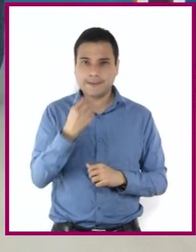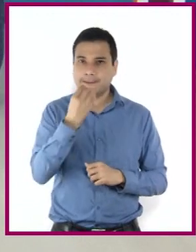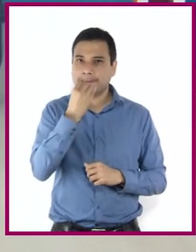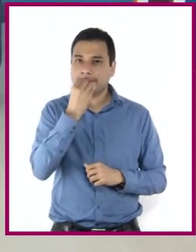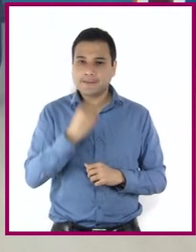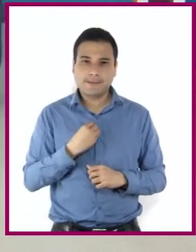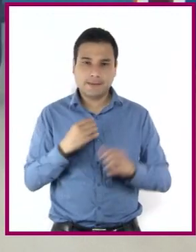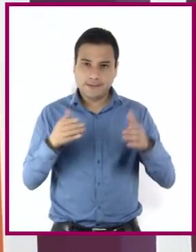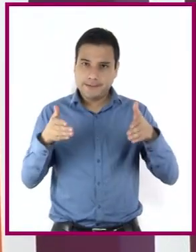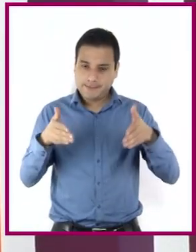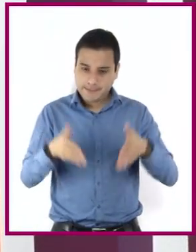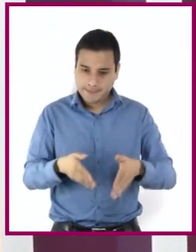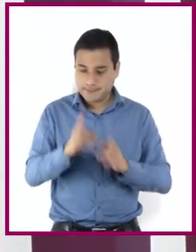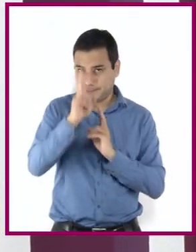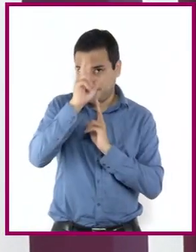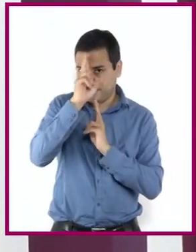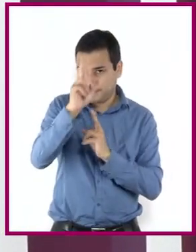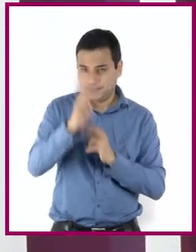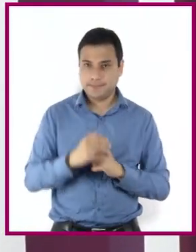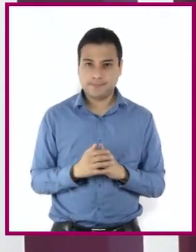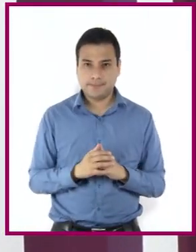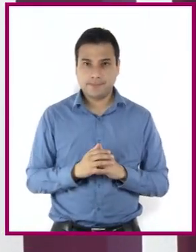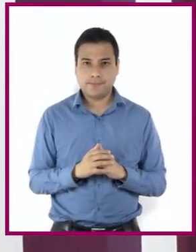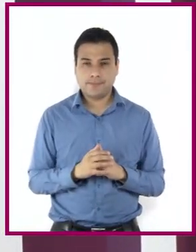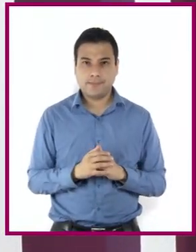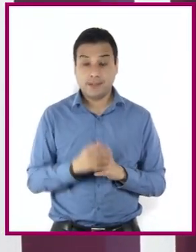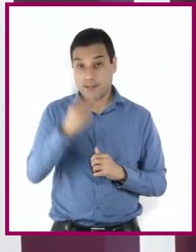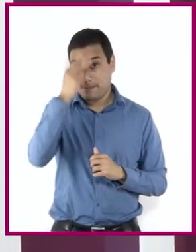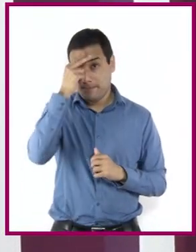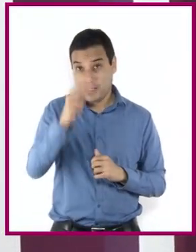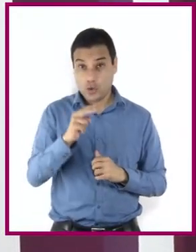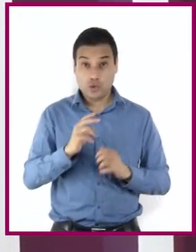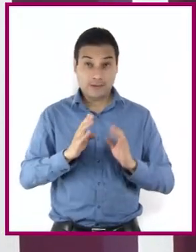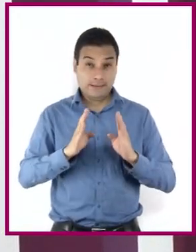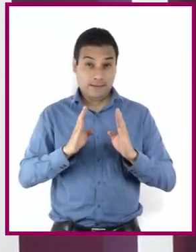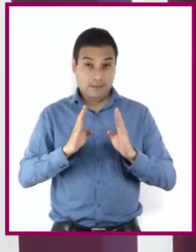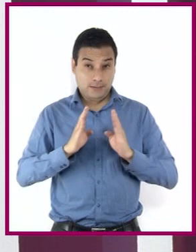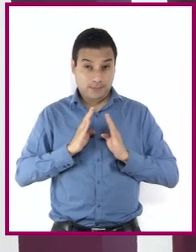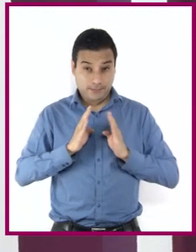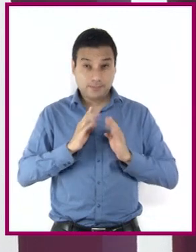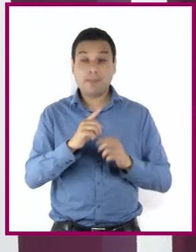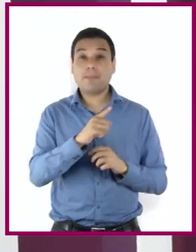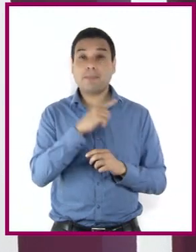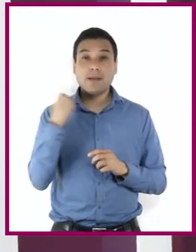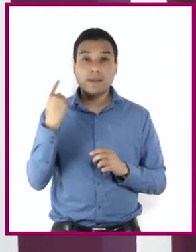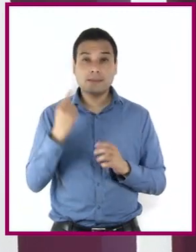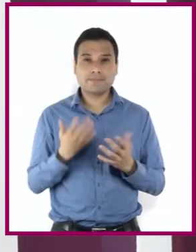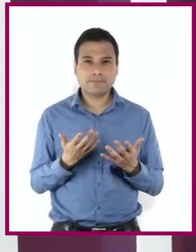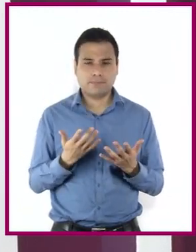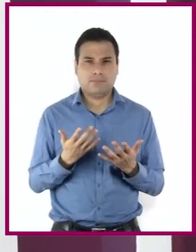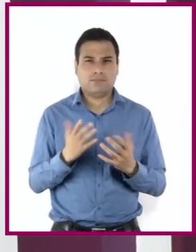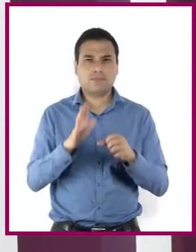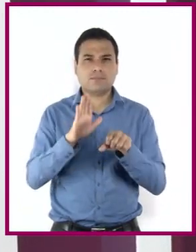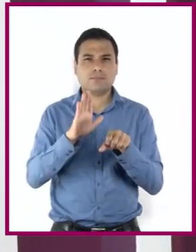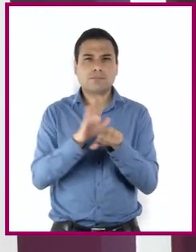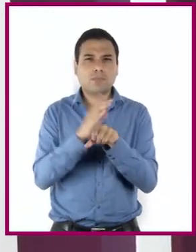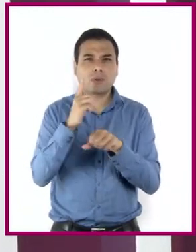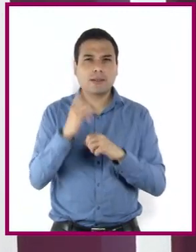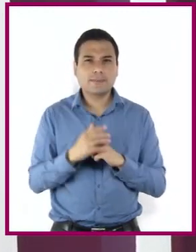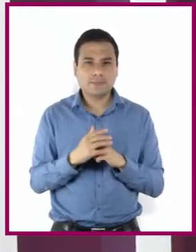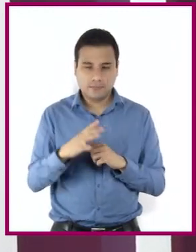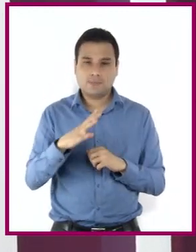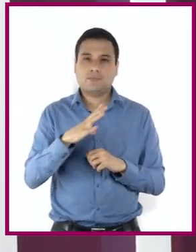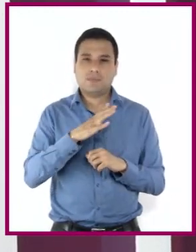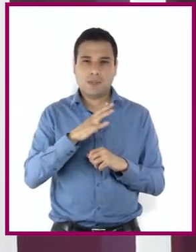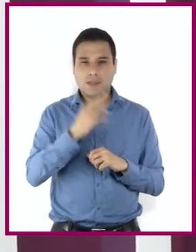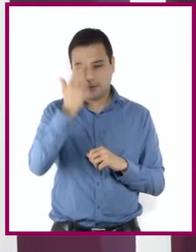honores. La derrota del ejército mexicano en estos tres conflictos se explica por múltiples